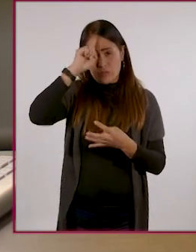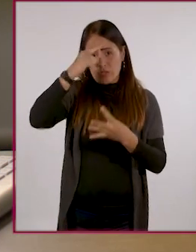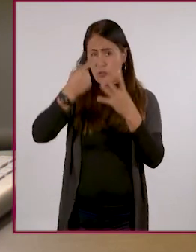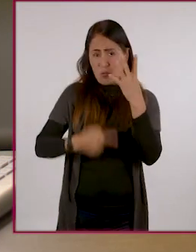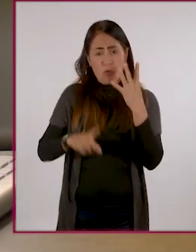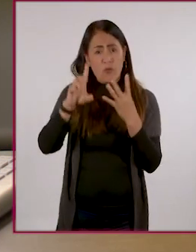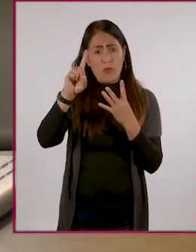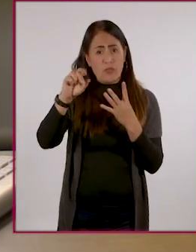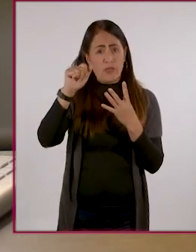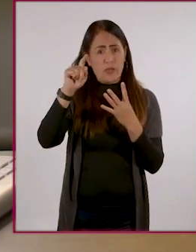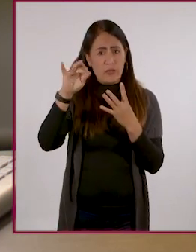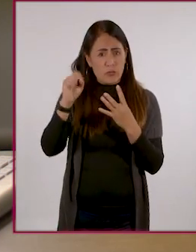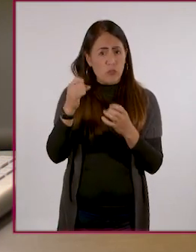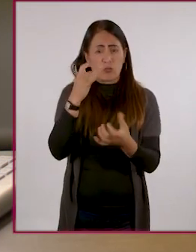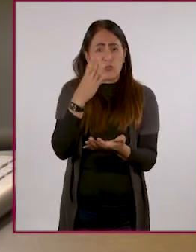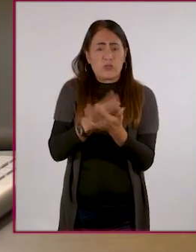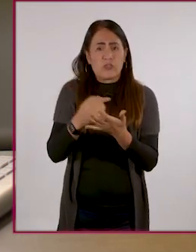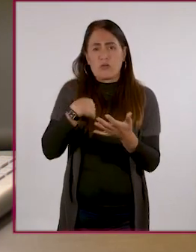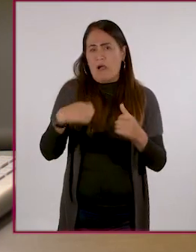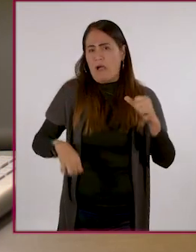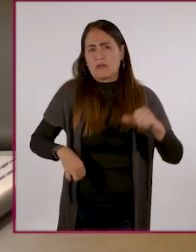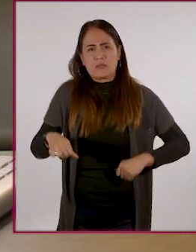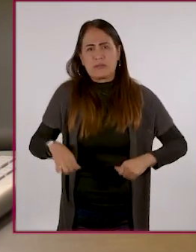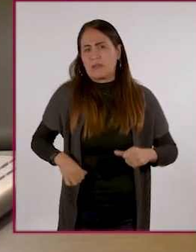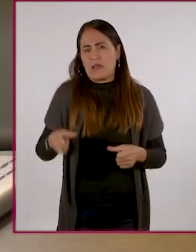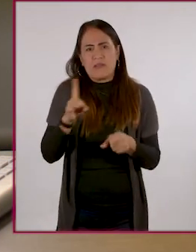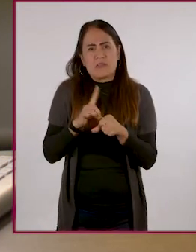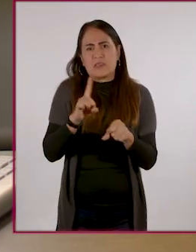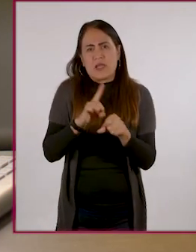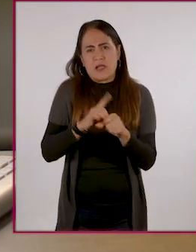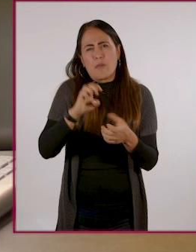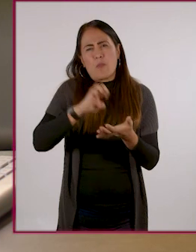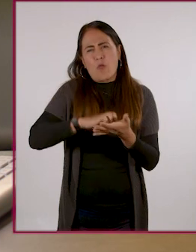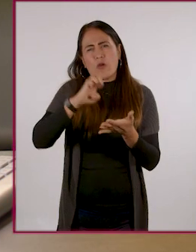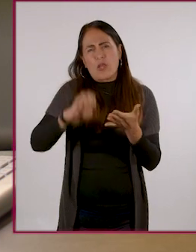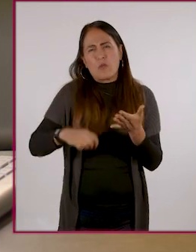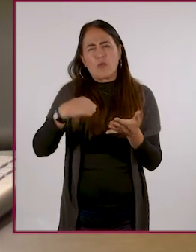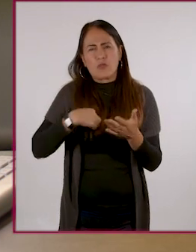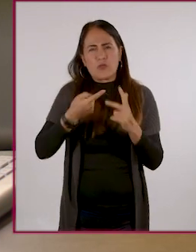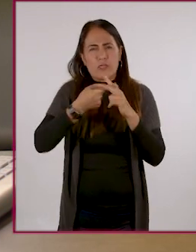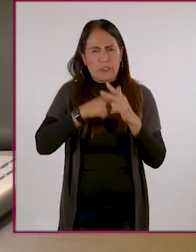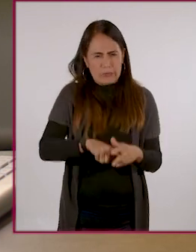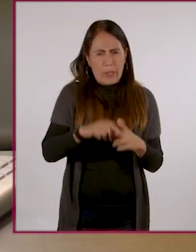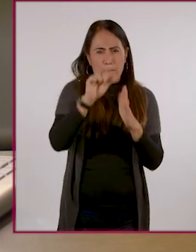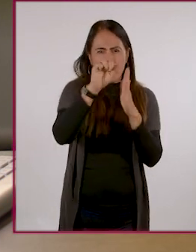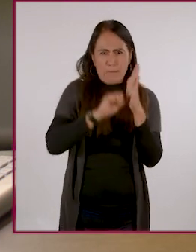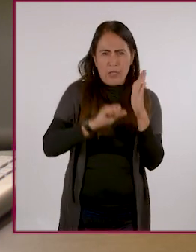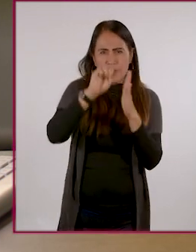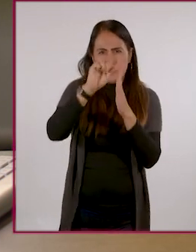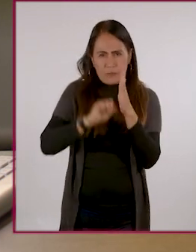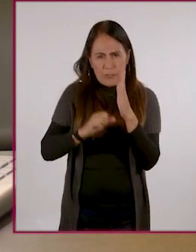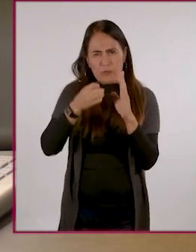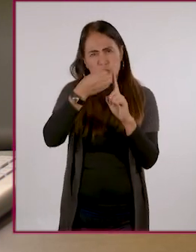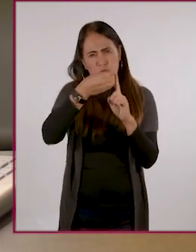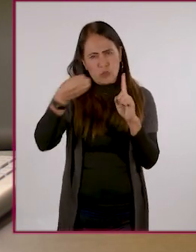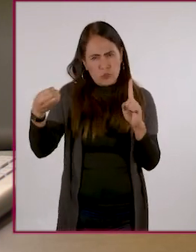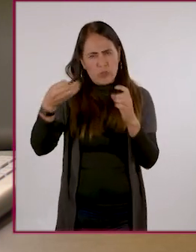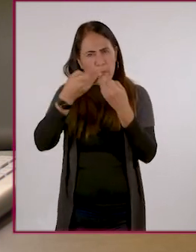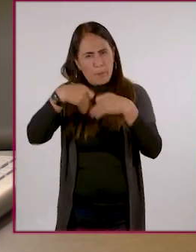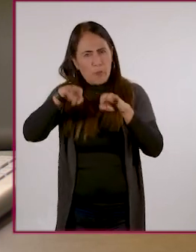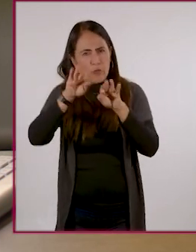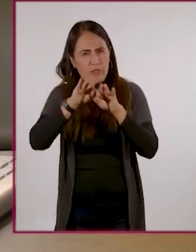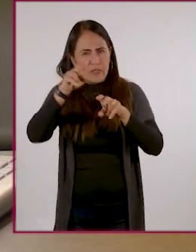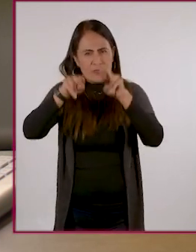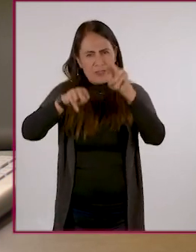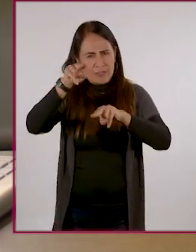la recomendación de usar las hojas de cálculo para organizar datos con relación a nuestras actividades cotidianas. Se me ocurre que comenzaré con lo que hago cada